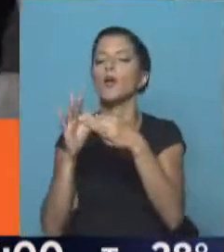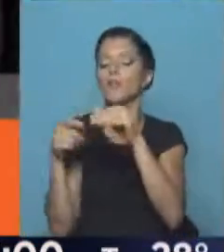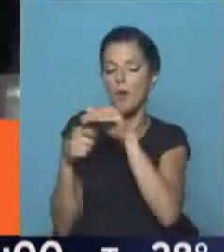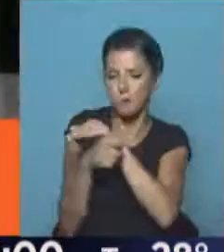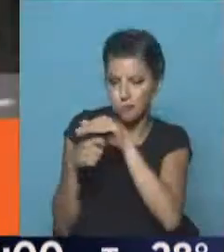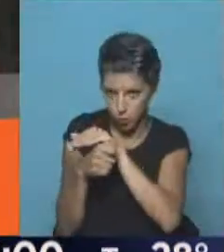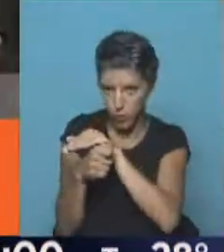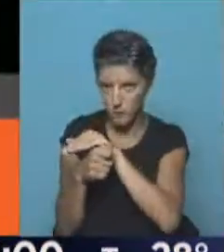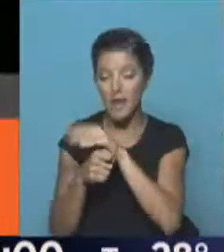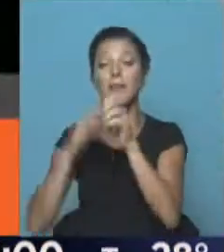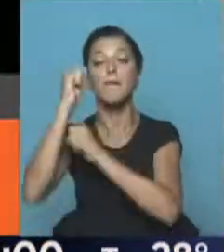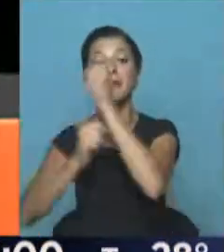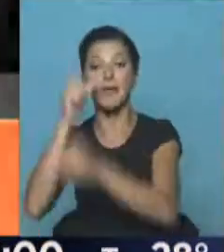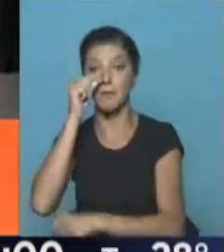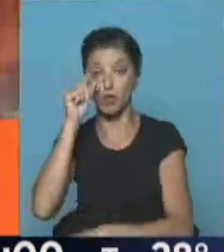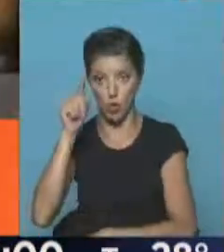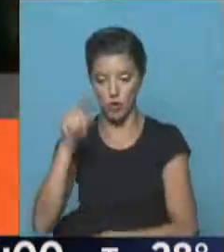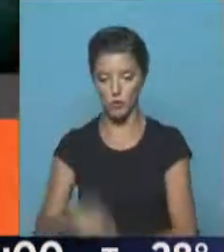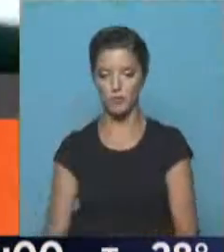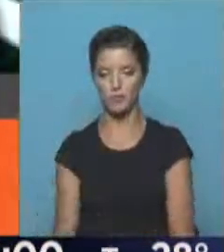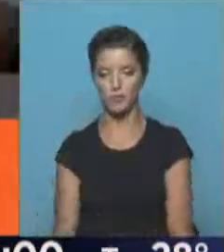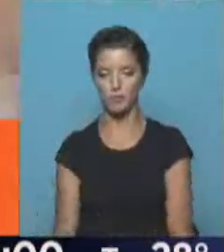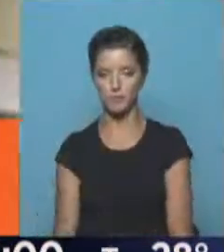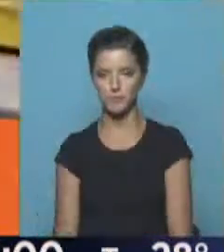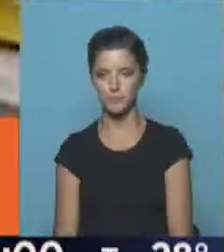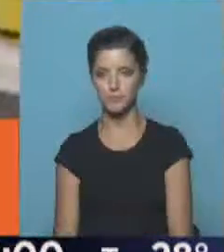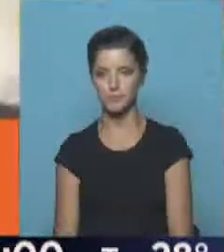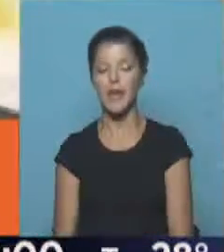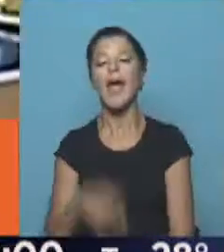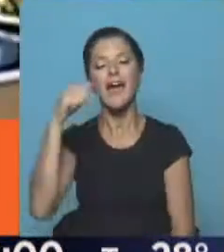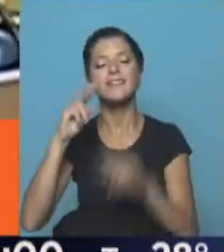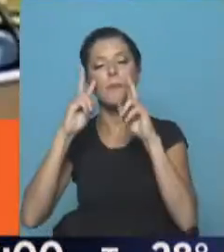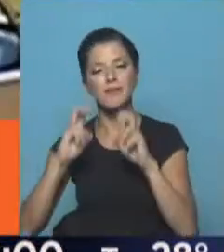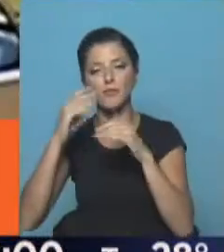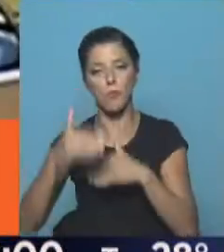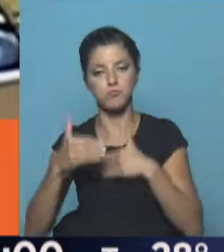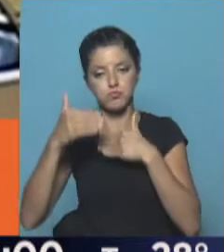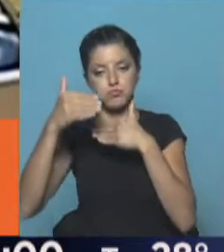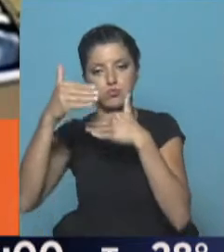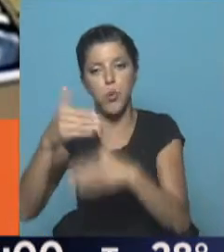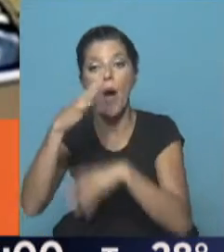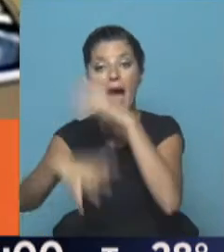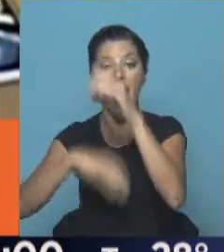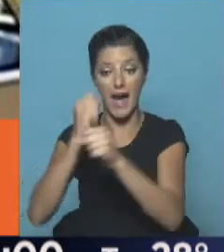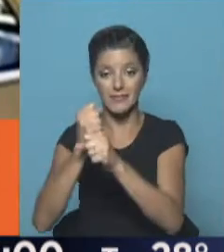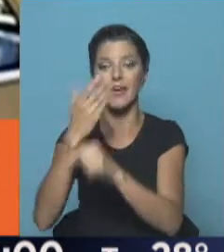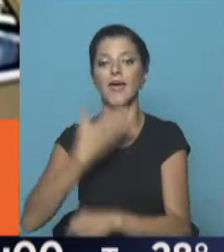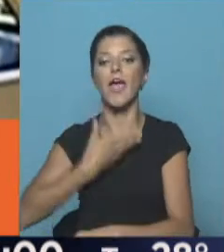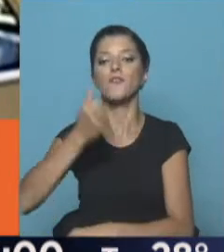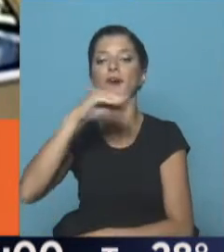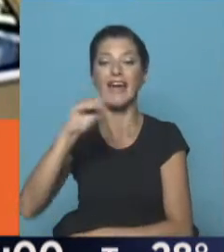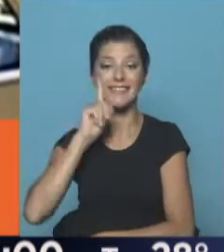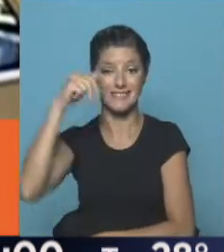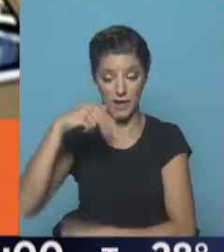el escándalo petrobras como mínimo la investigación se demorará hasta que luis edison machín el nuevo juez